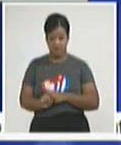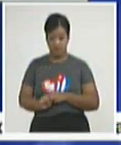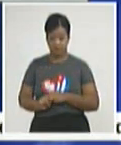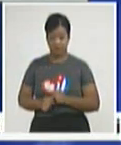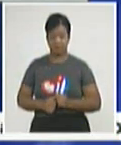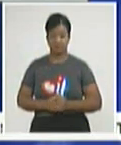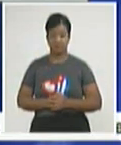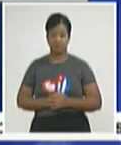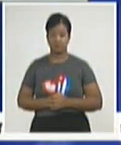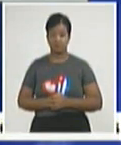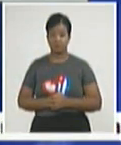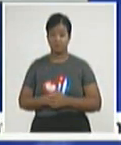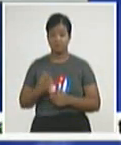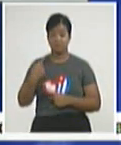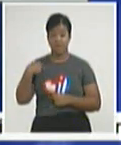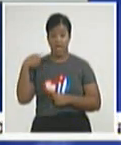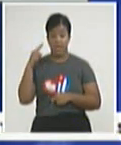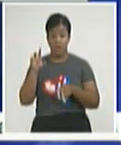Ayer, de los